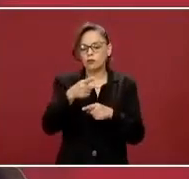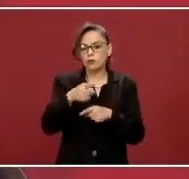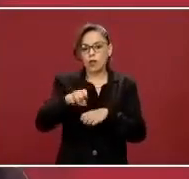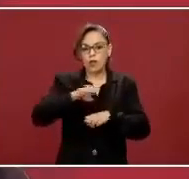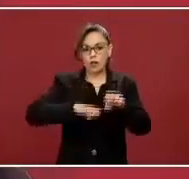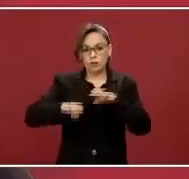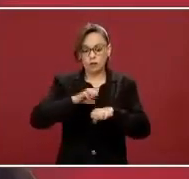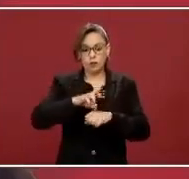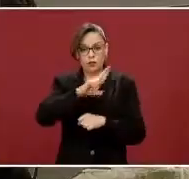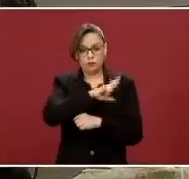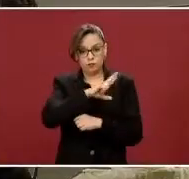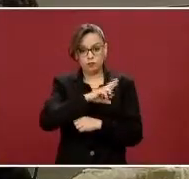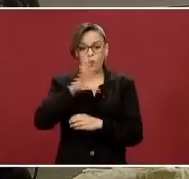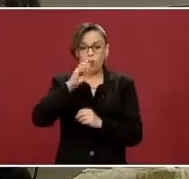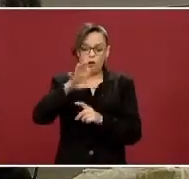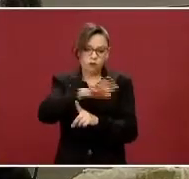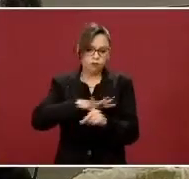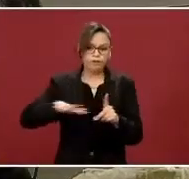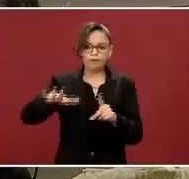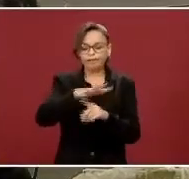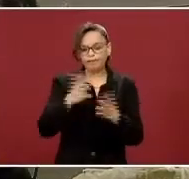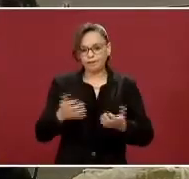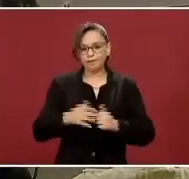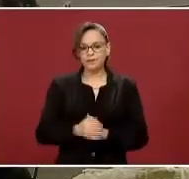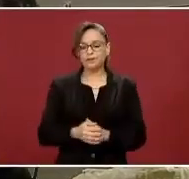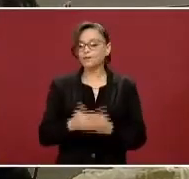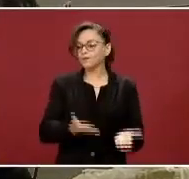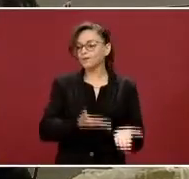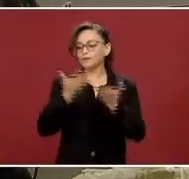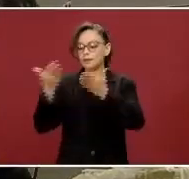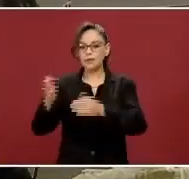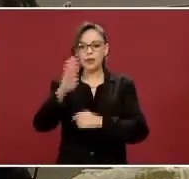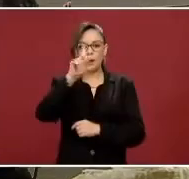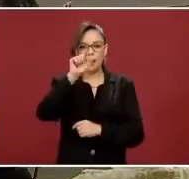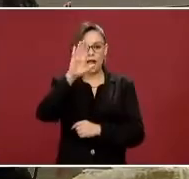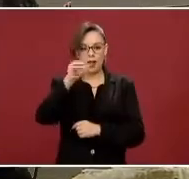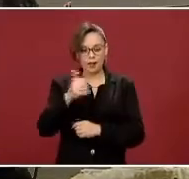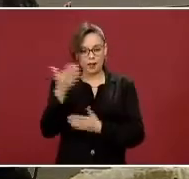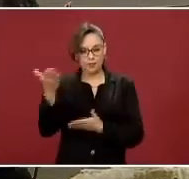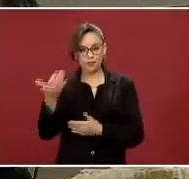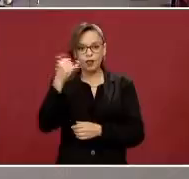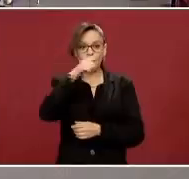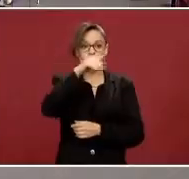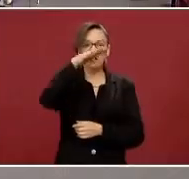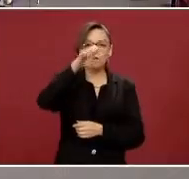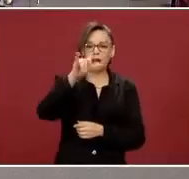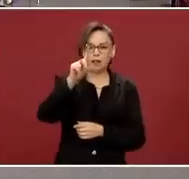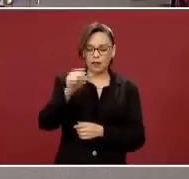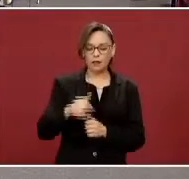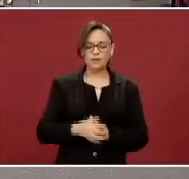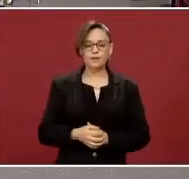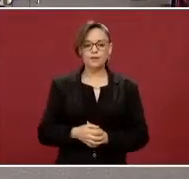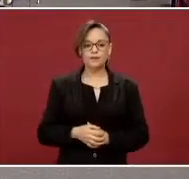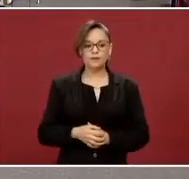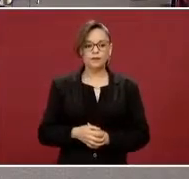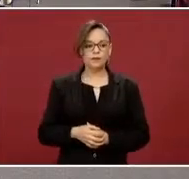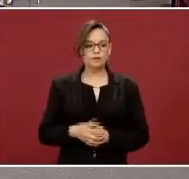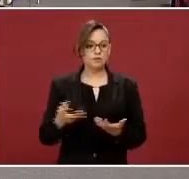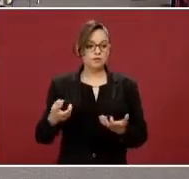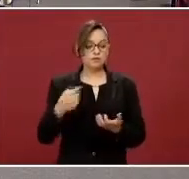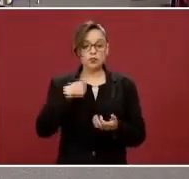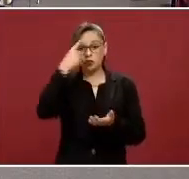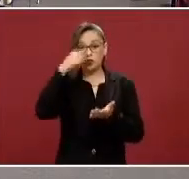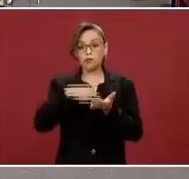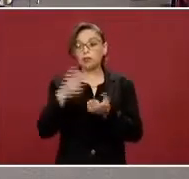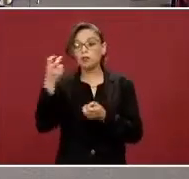social. Vamos a darle la palabra a Blanca y a Melina. Creo que solo nos va a dar tiempo de estas por